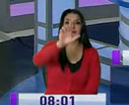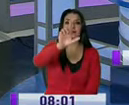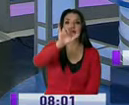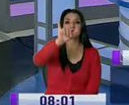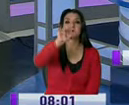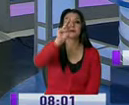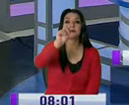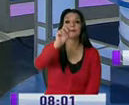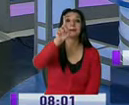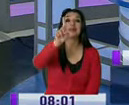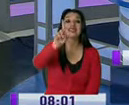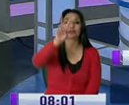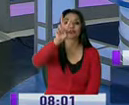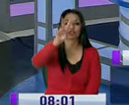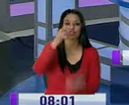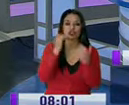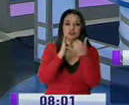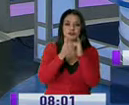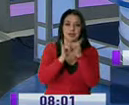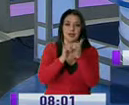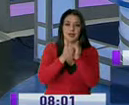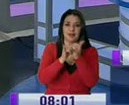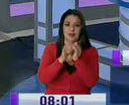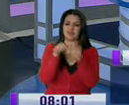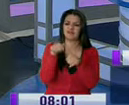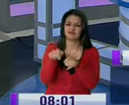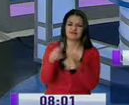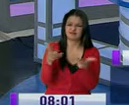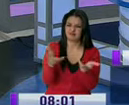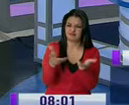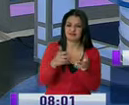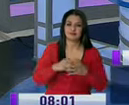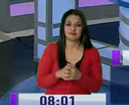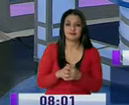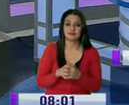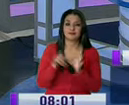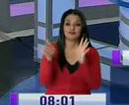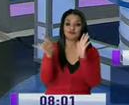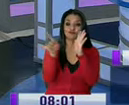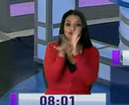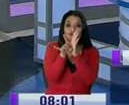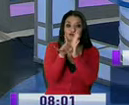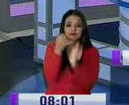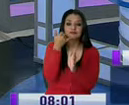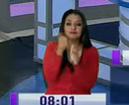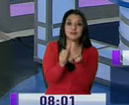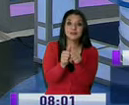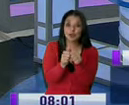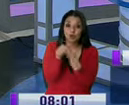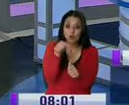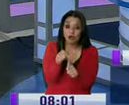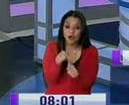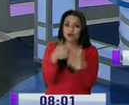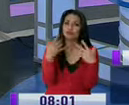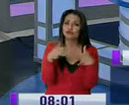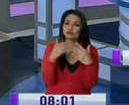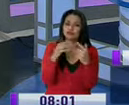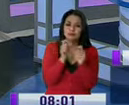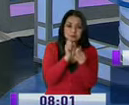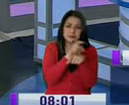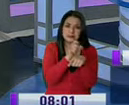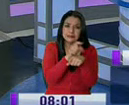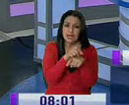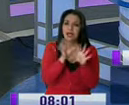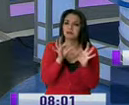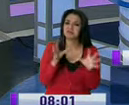para que lo entiendan, blindos chat es la aplicación más eficaz de seguridad a la hora que uno entabla